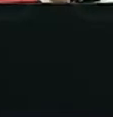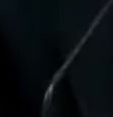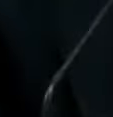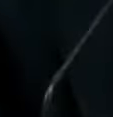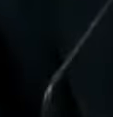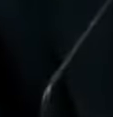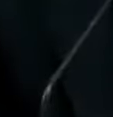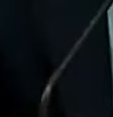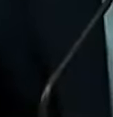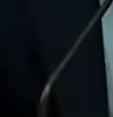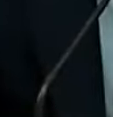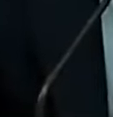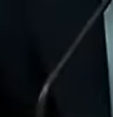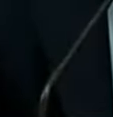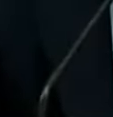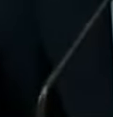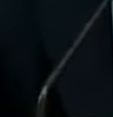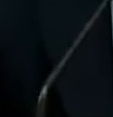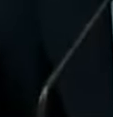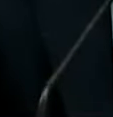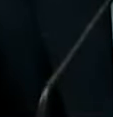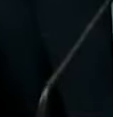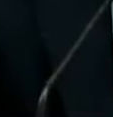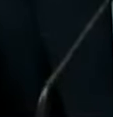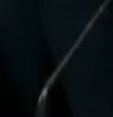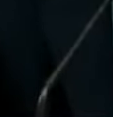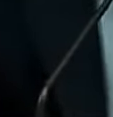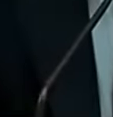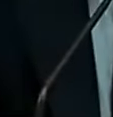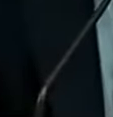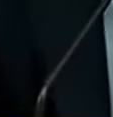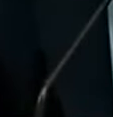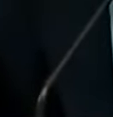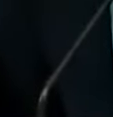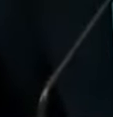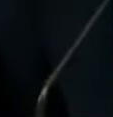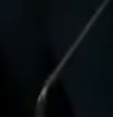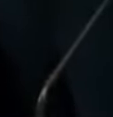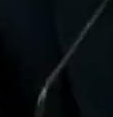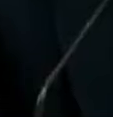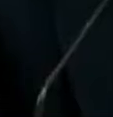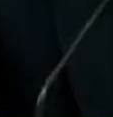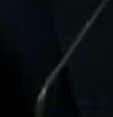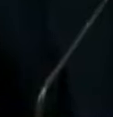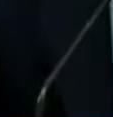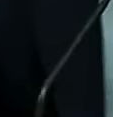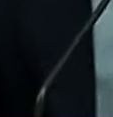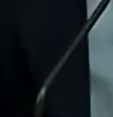profundo dolor en la ciudad de Rosario. Desde hace 10 días,